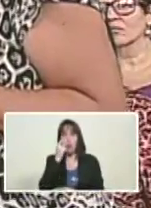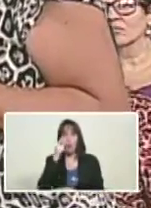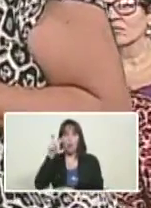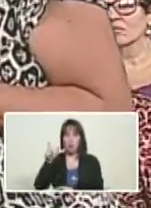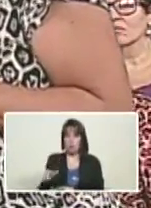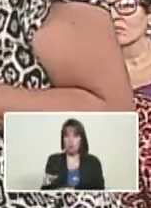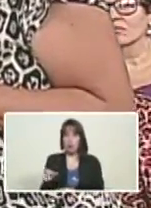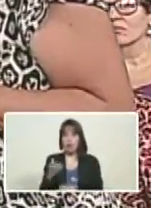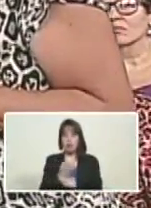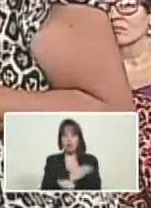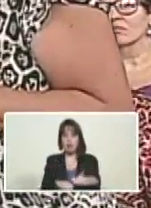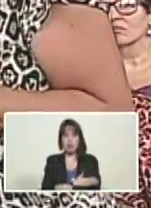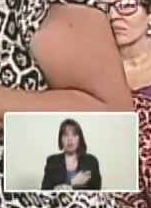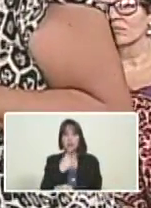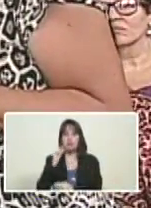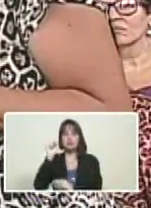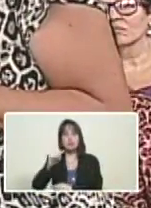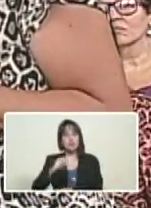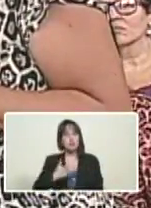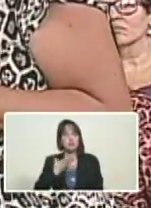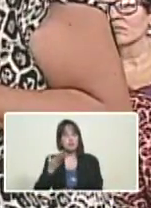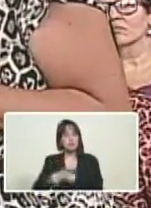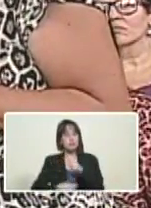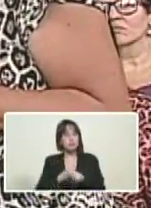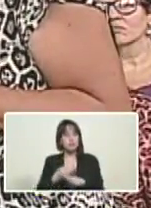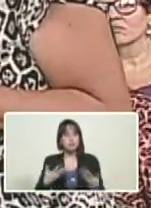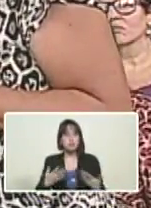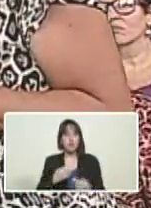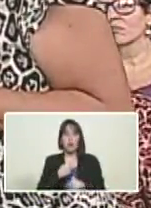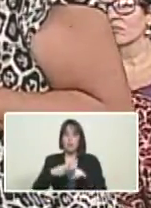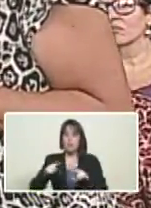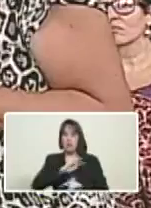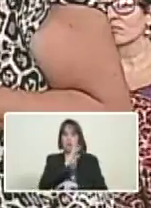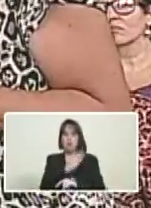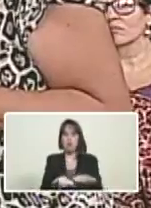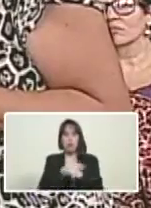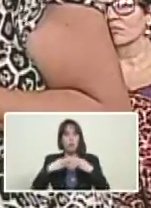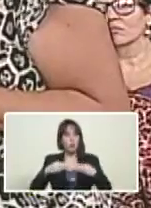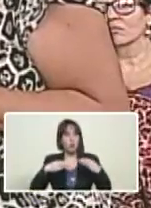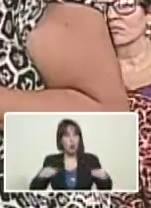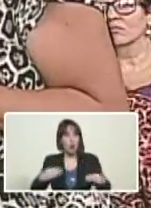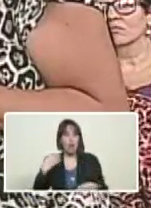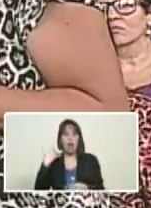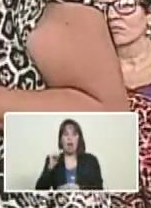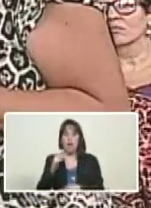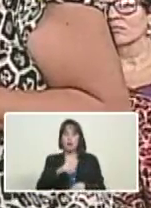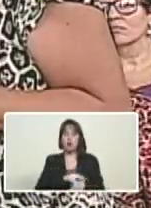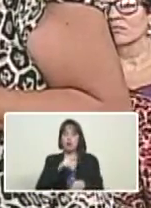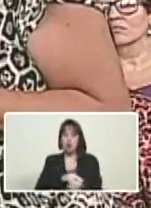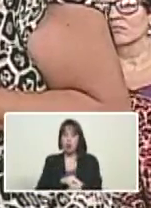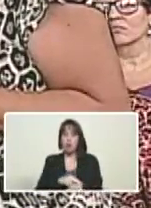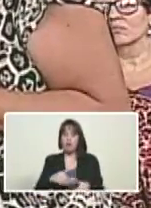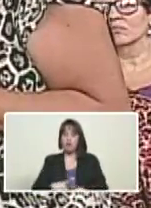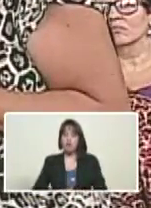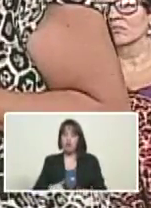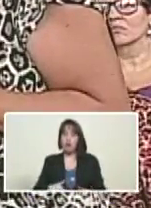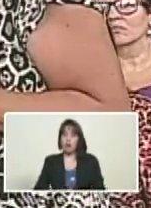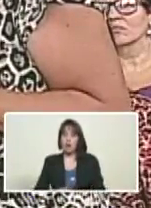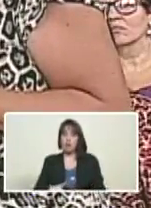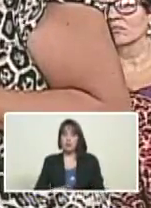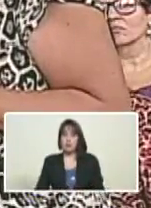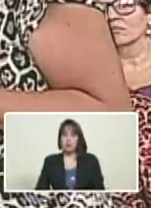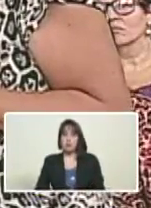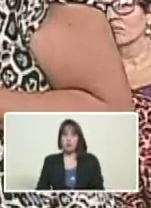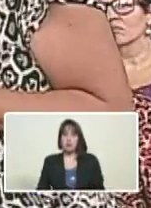Xavier, sí pasa, presidente. Pero habemos un Poder Popular, habemos unos médicos que estamos luchando. Estamos luchando,